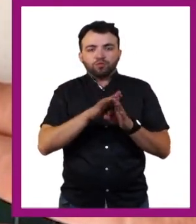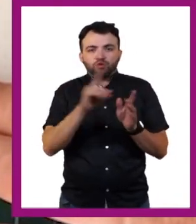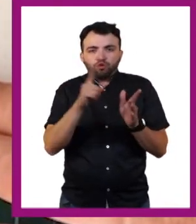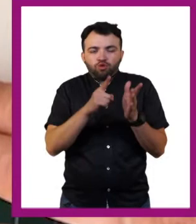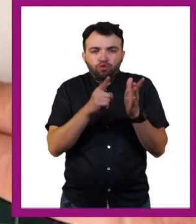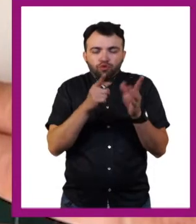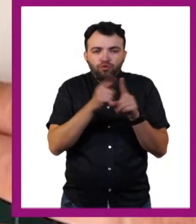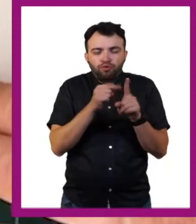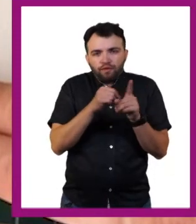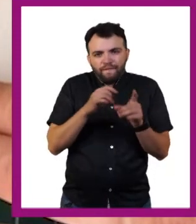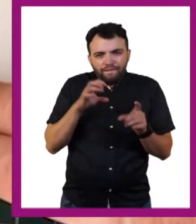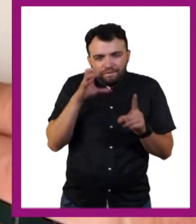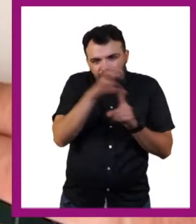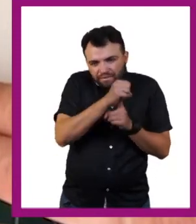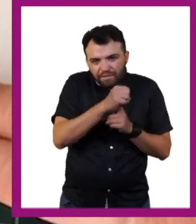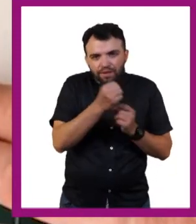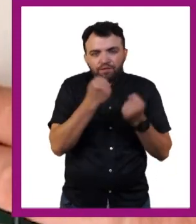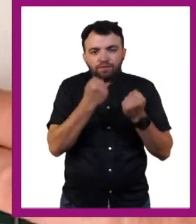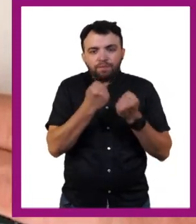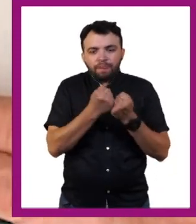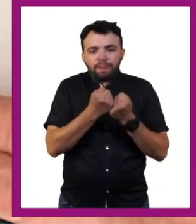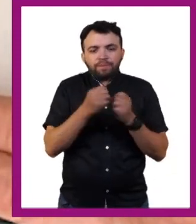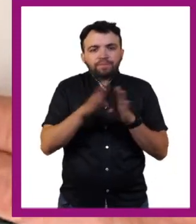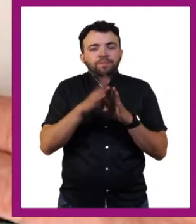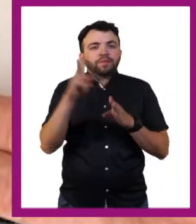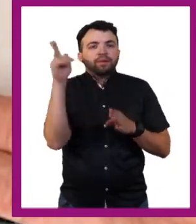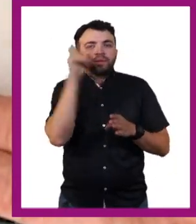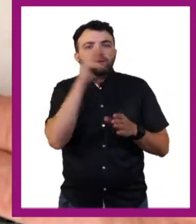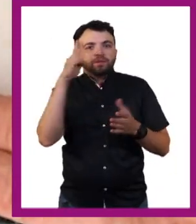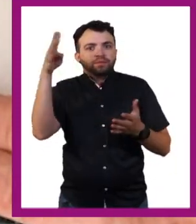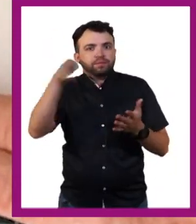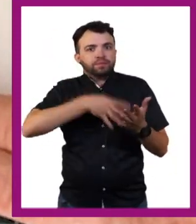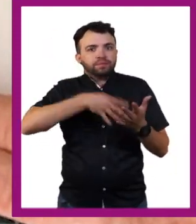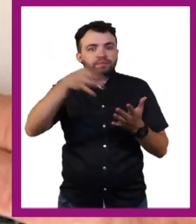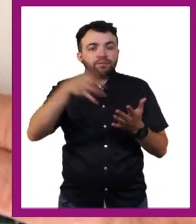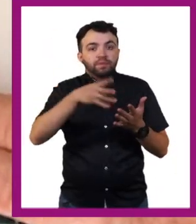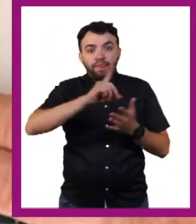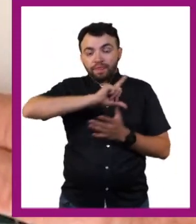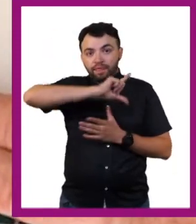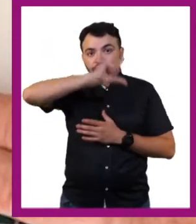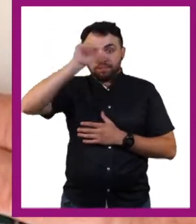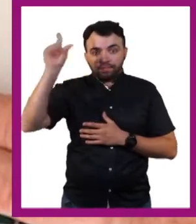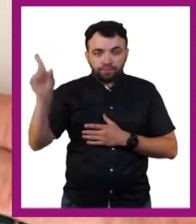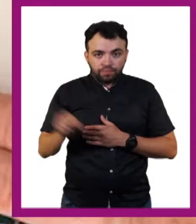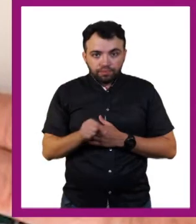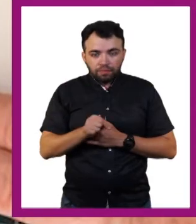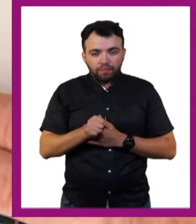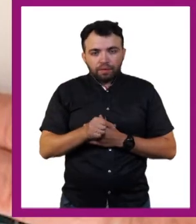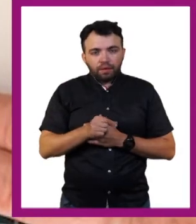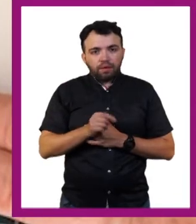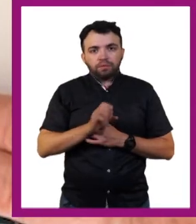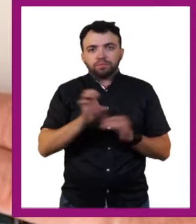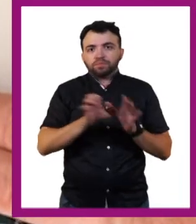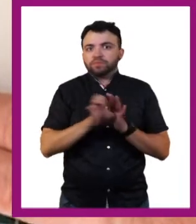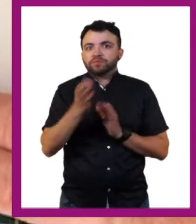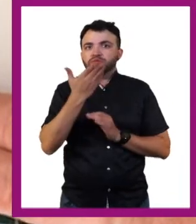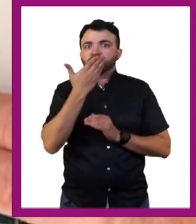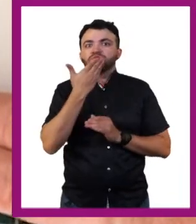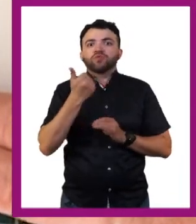emulsionas, secas con la secadora, vuelves a emulsionar y así 3 veces. Y después, si no tienes un negativo